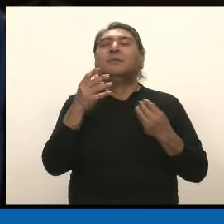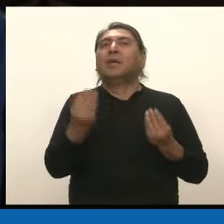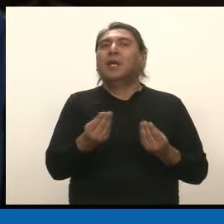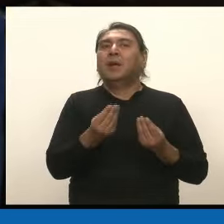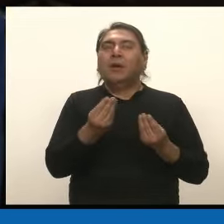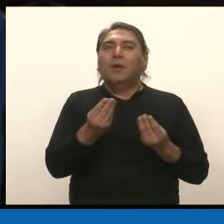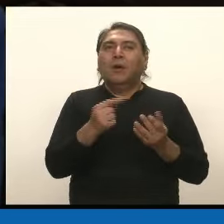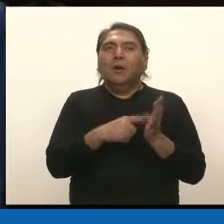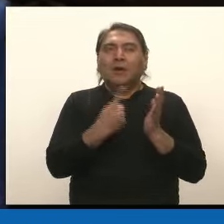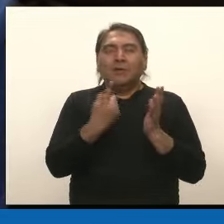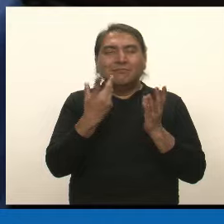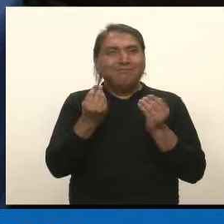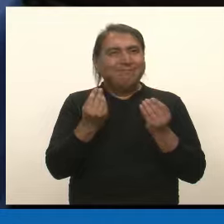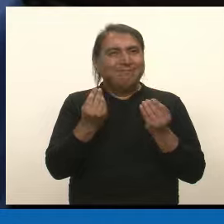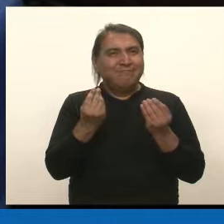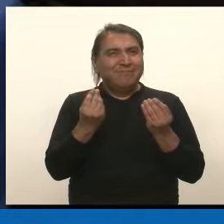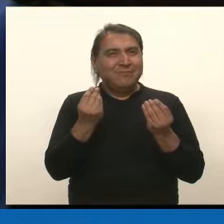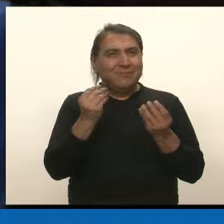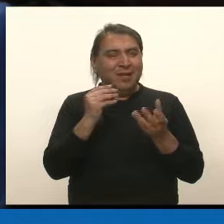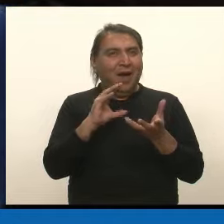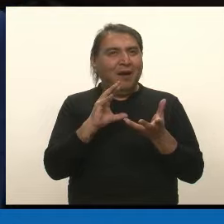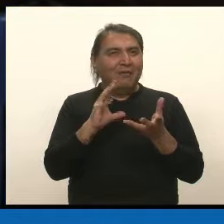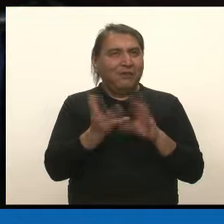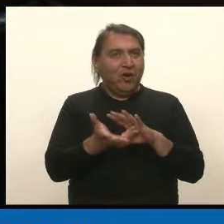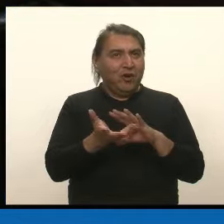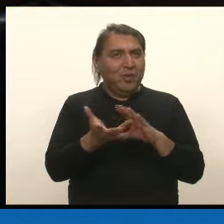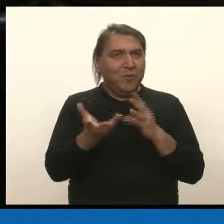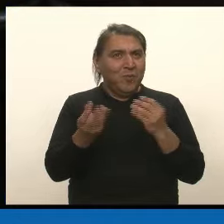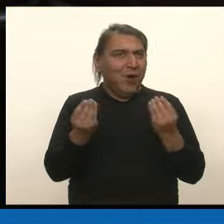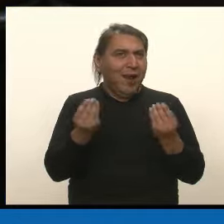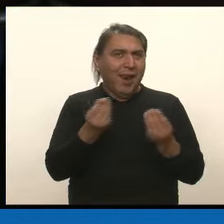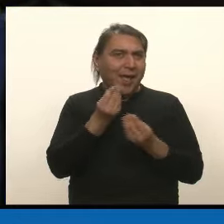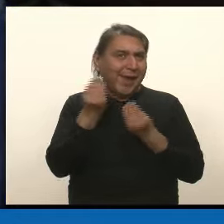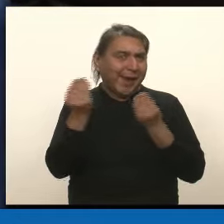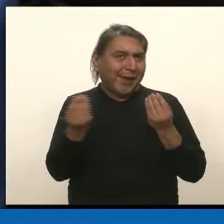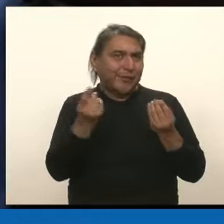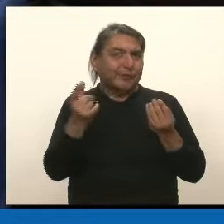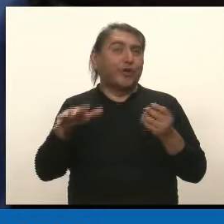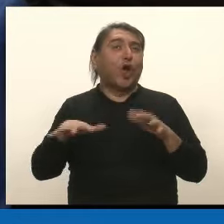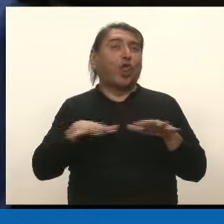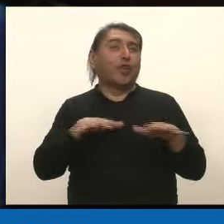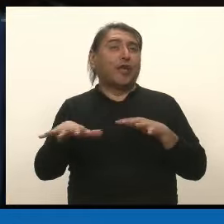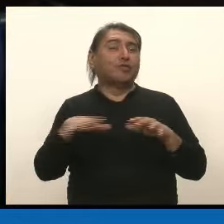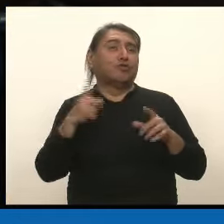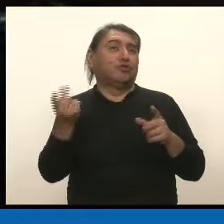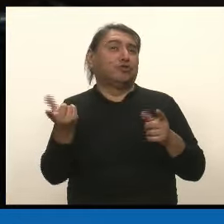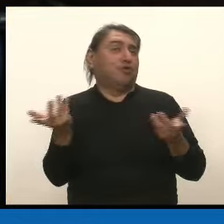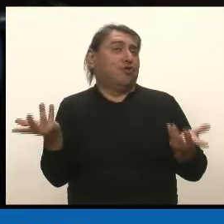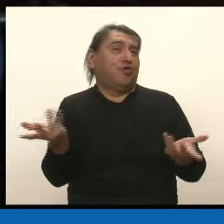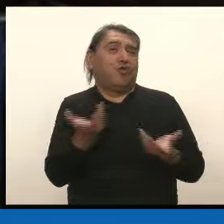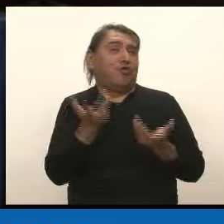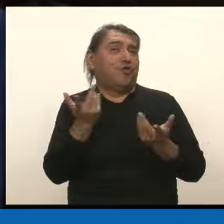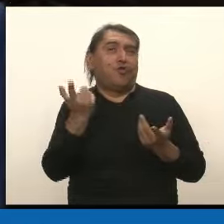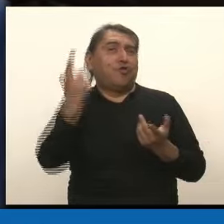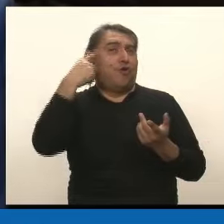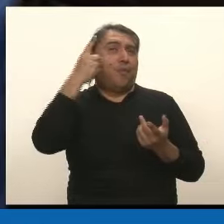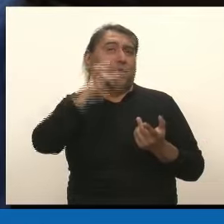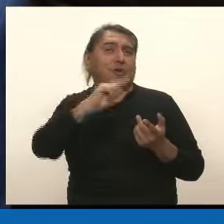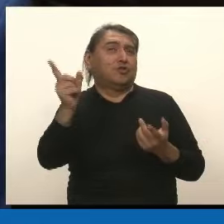en una fórmula que en un contexto inflacionario no tenía en cuenta la